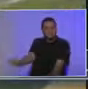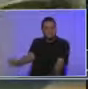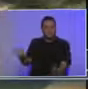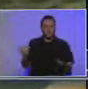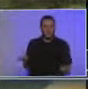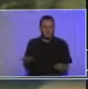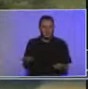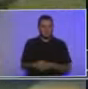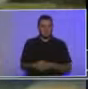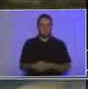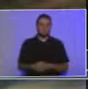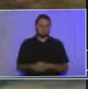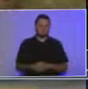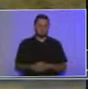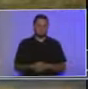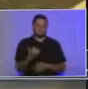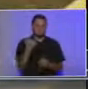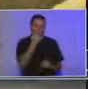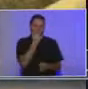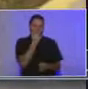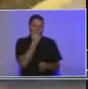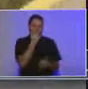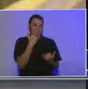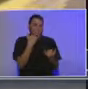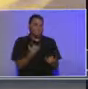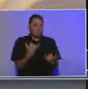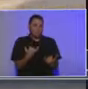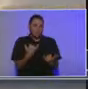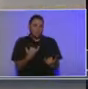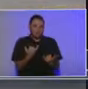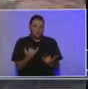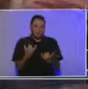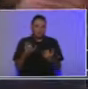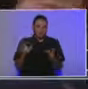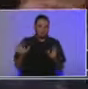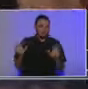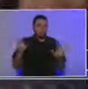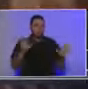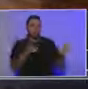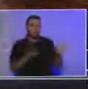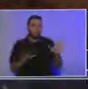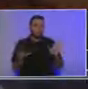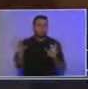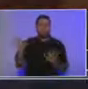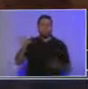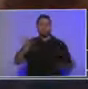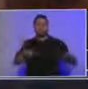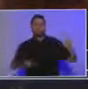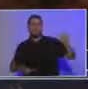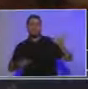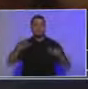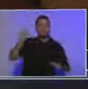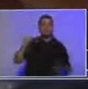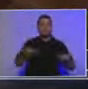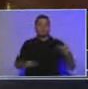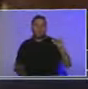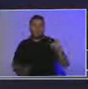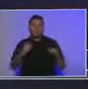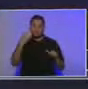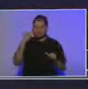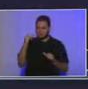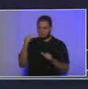dando en este caso una especie de limbo en el transicional, porque está el secretario que todavía no ha sido